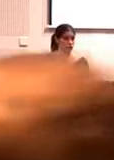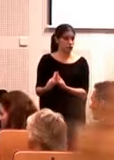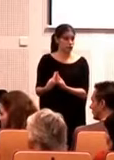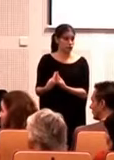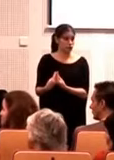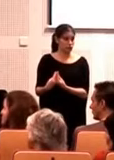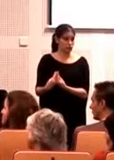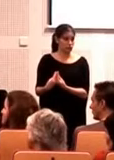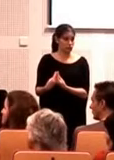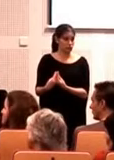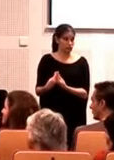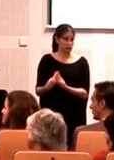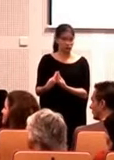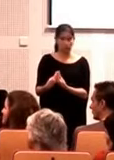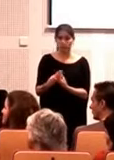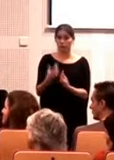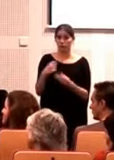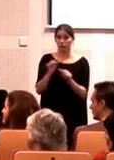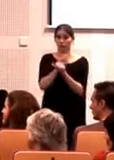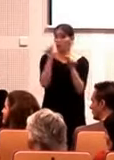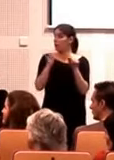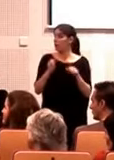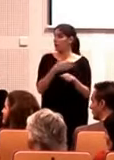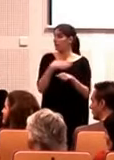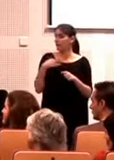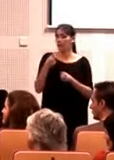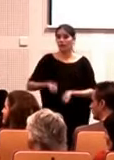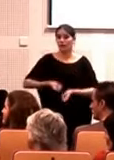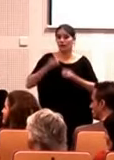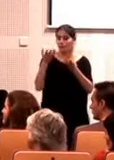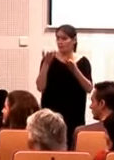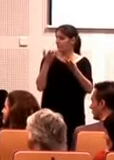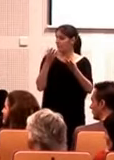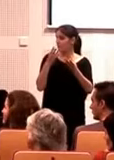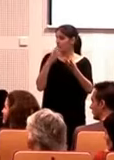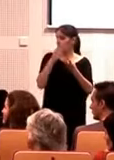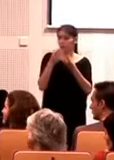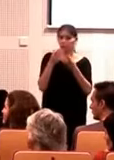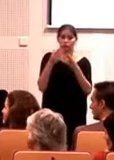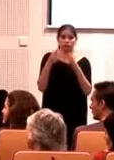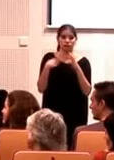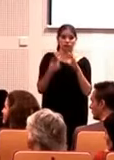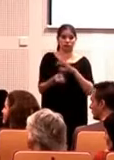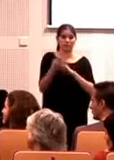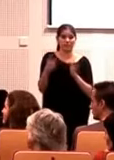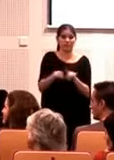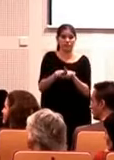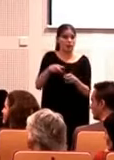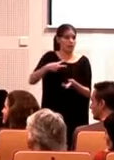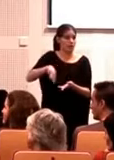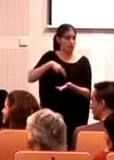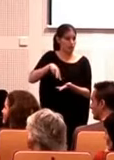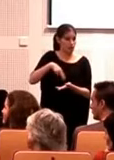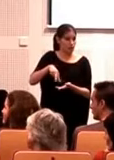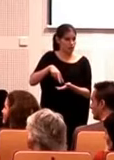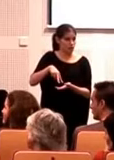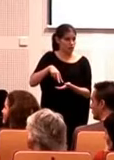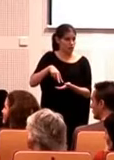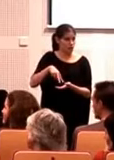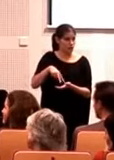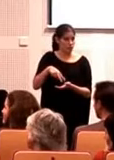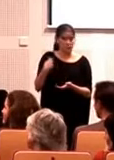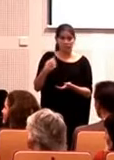bailando con ella, que es el modelo que también hemos querido desarrollar en Tandem Intimity. Es un baile. Entonces, cuando